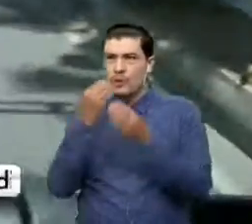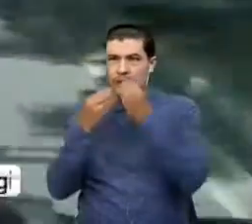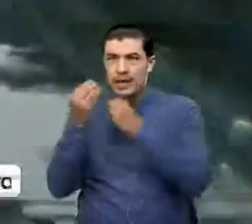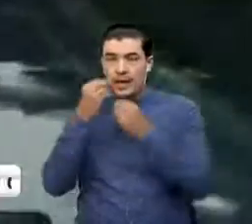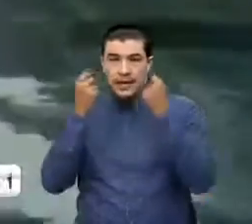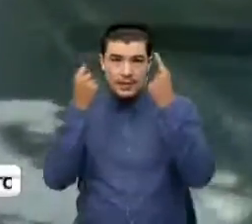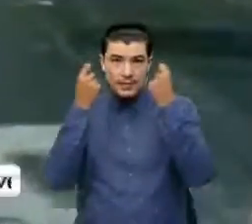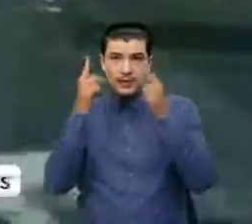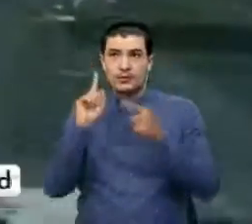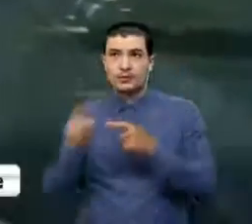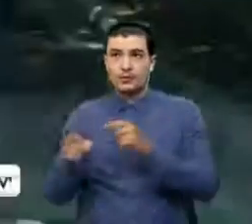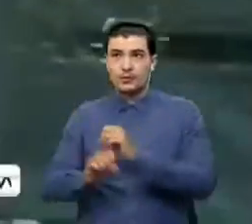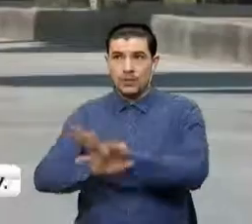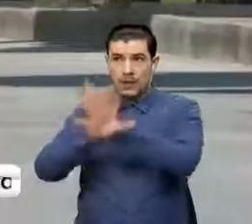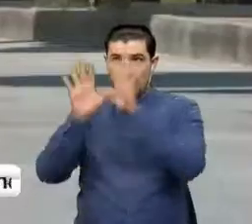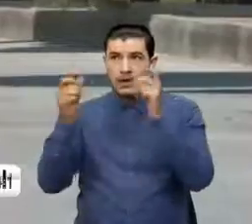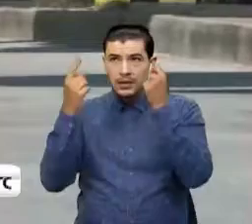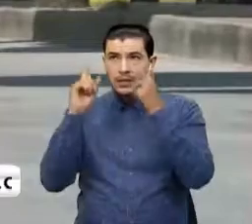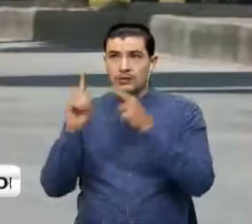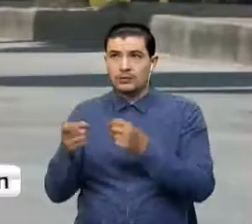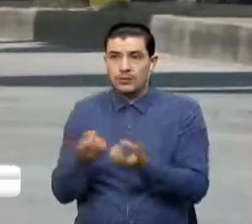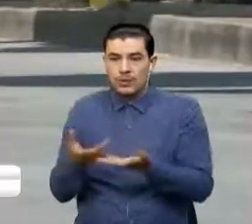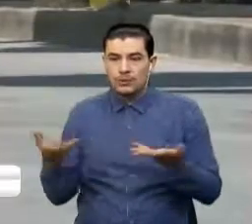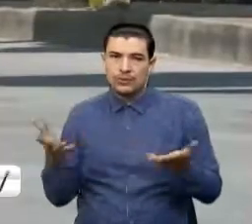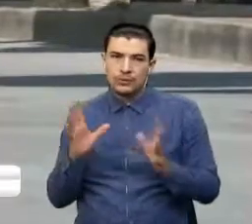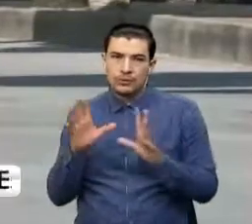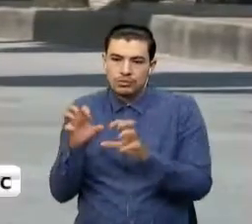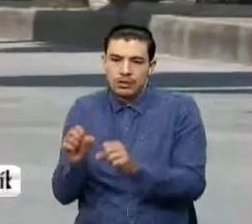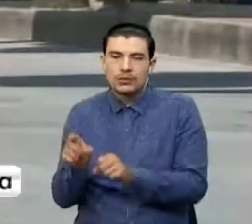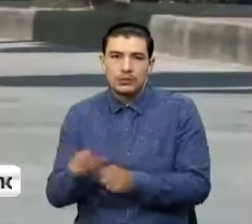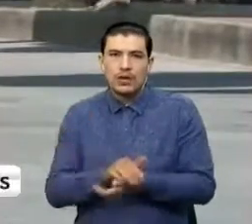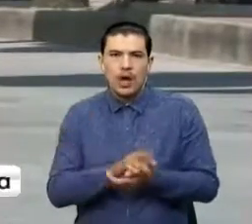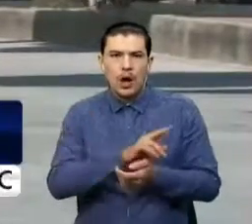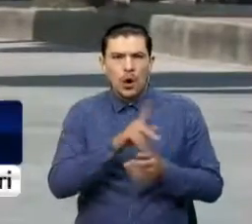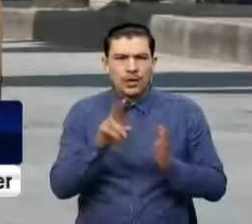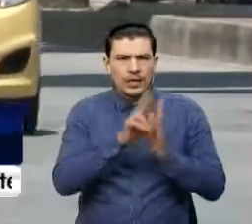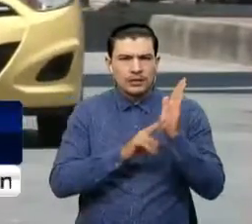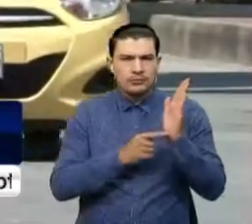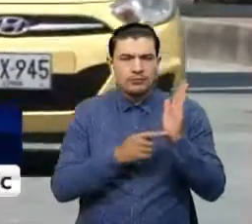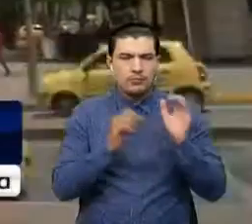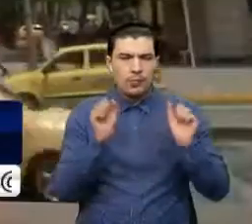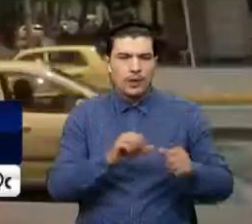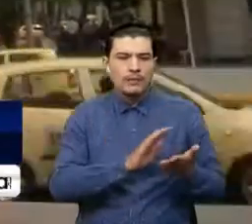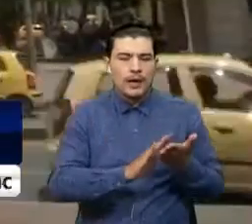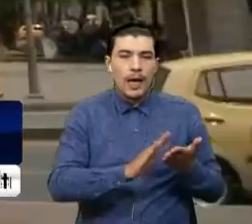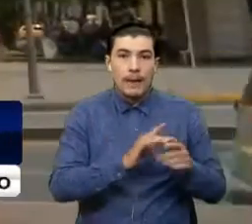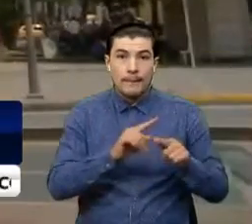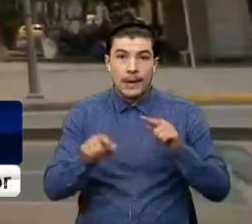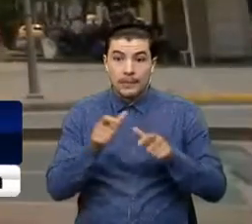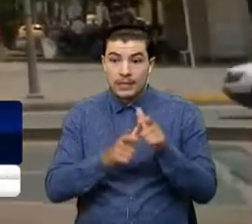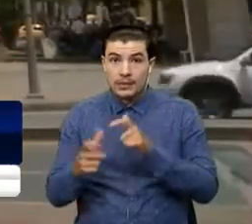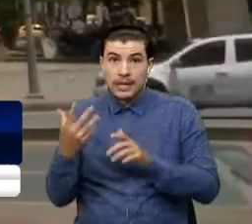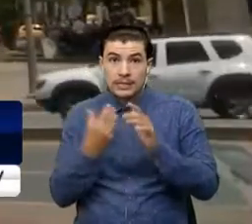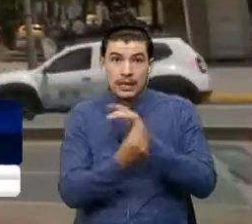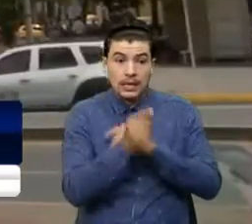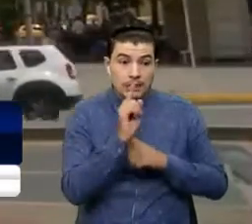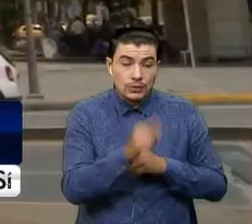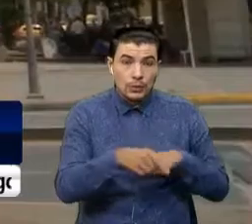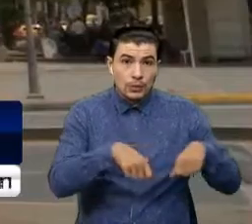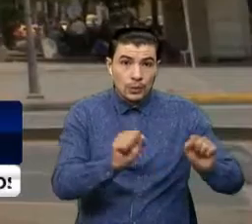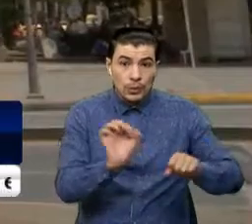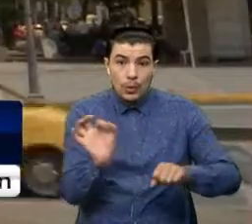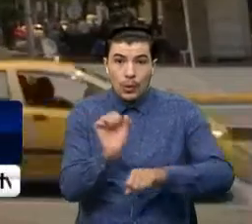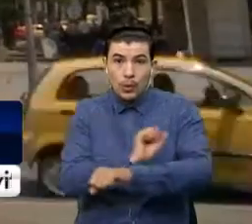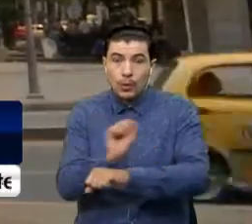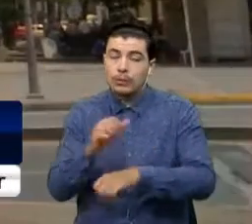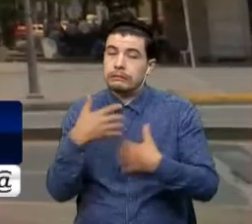claramente que son productos perecederos dentro de la resolución hay otras excepciones menores pero quienes incumplan esta medida están expuestos